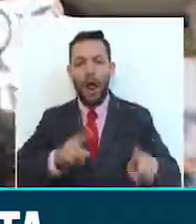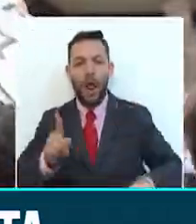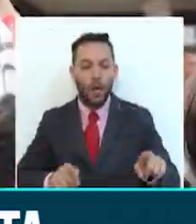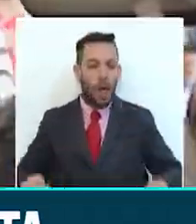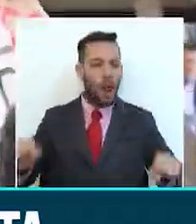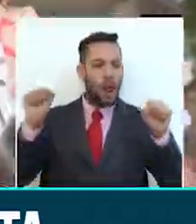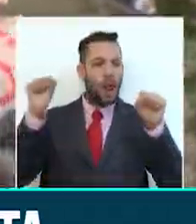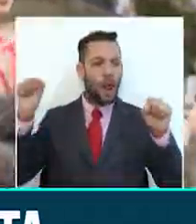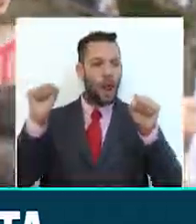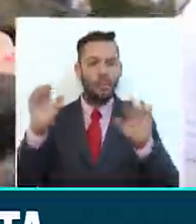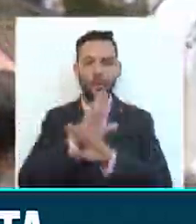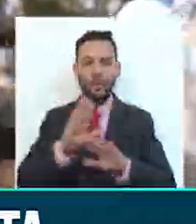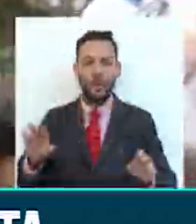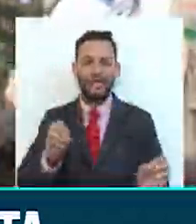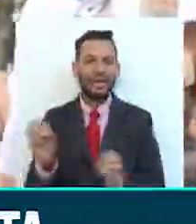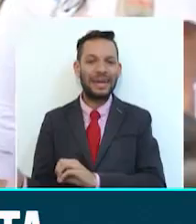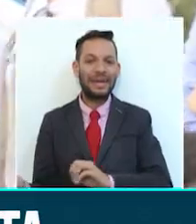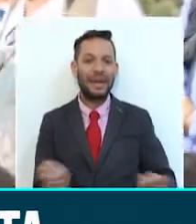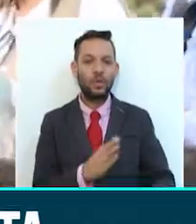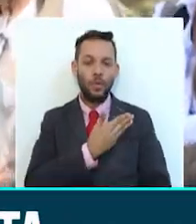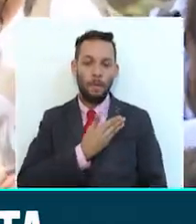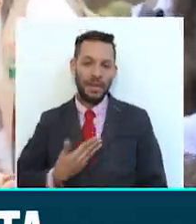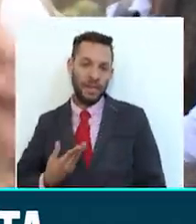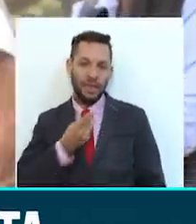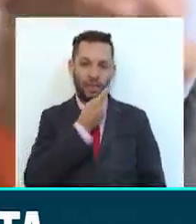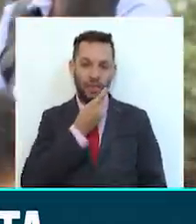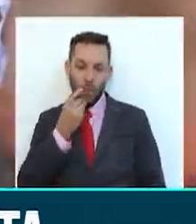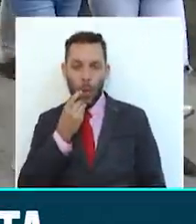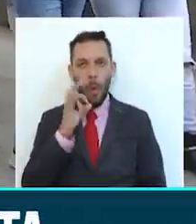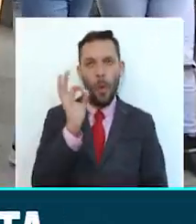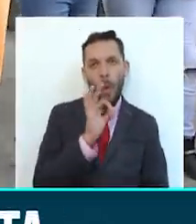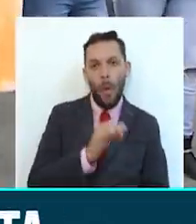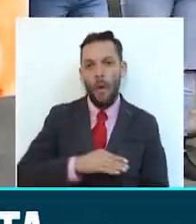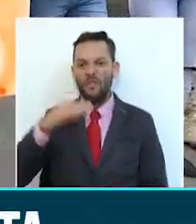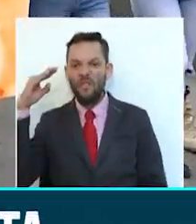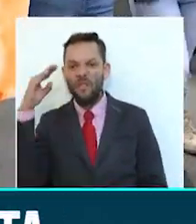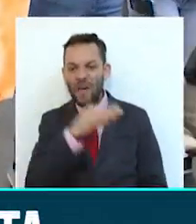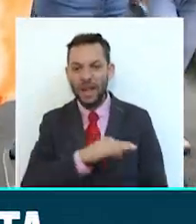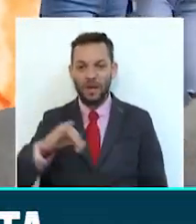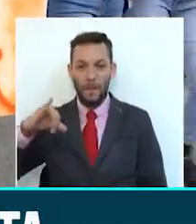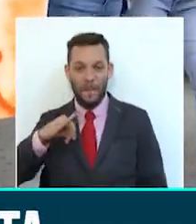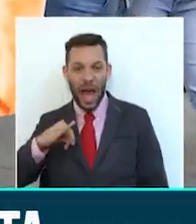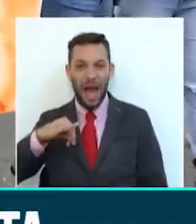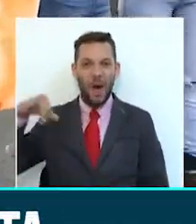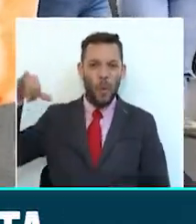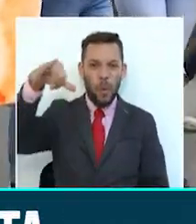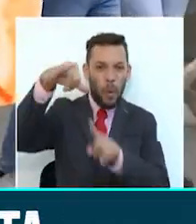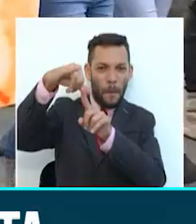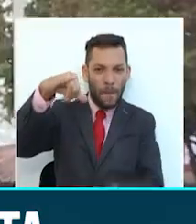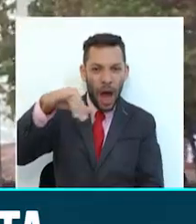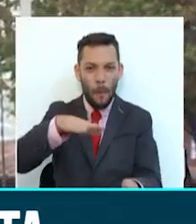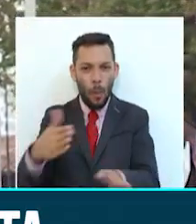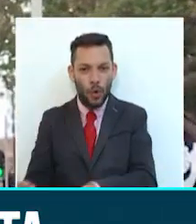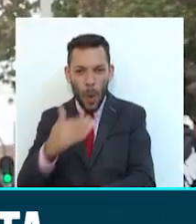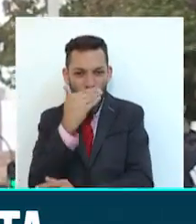protestaron para que Iván Duque renuncie o para que la cúpula militar responda por los falsos positivos y por las desastrosas operaciones de los últimos días. Otros